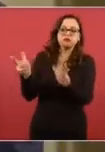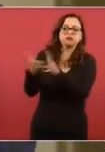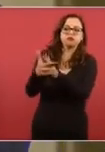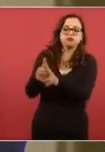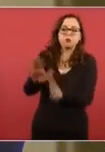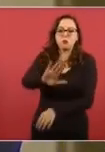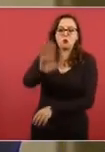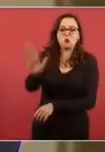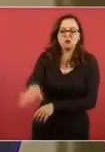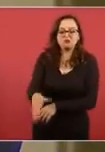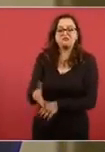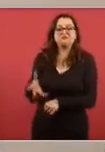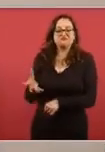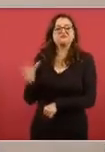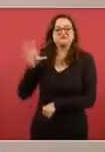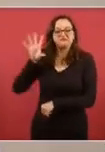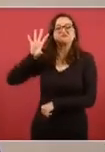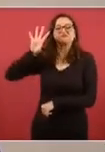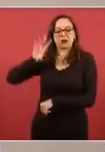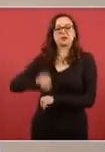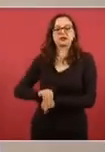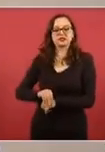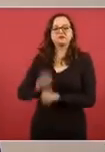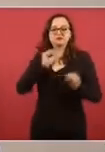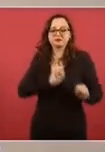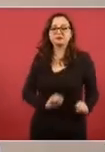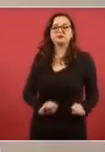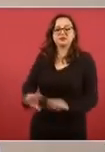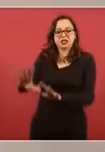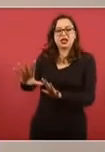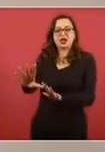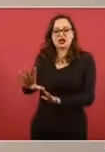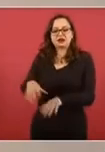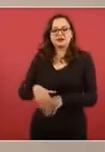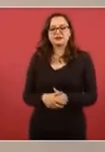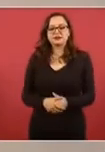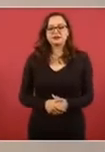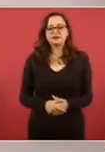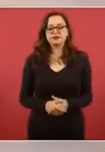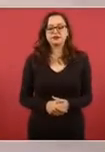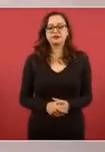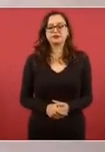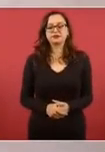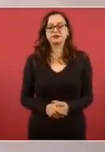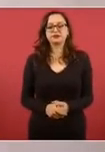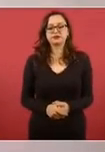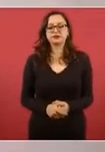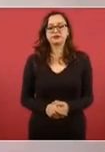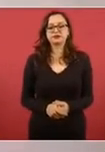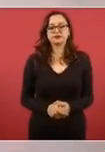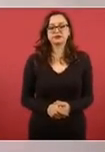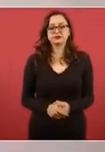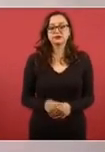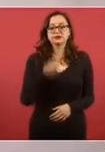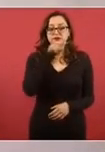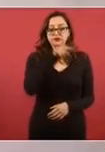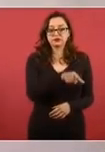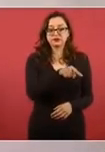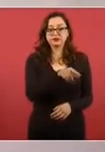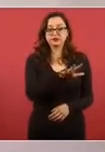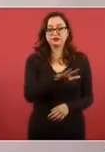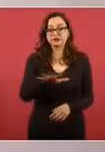la intención de boicotear el acto de la presidenta municipal del DIF en ese municipio, que el grupo